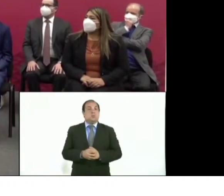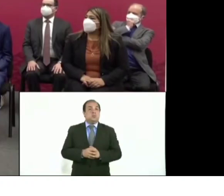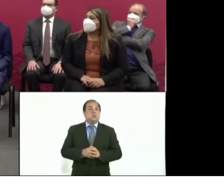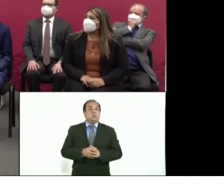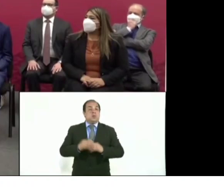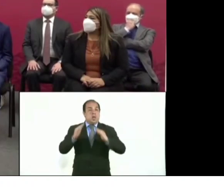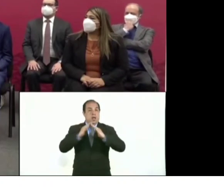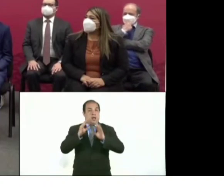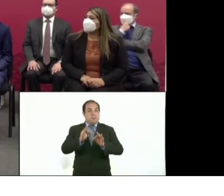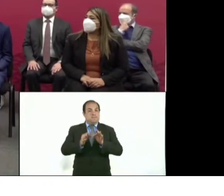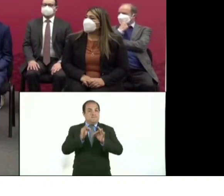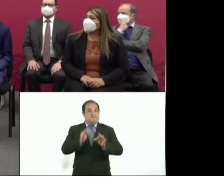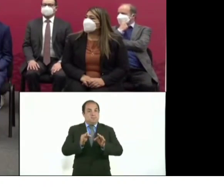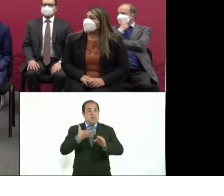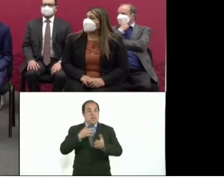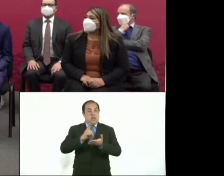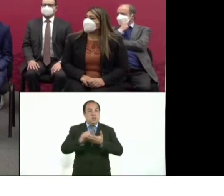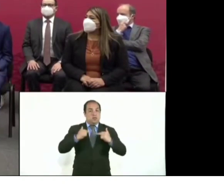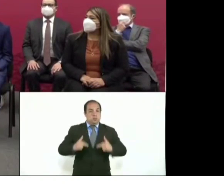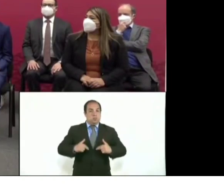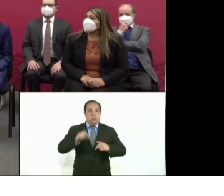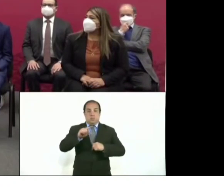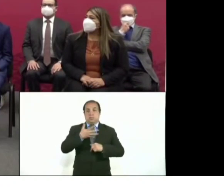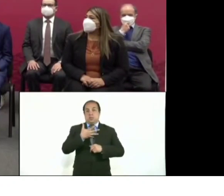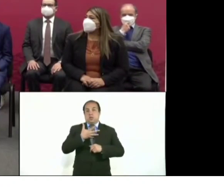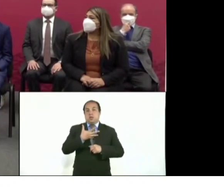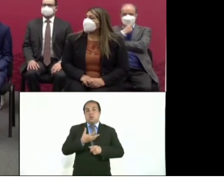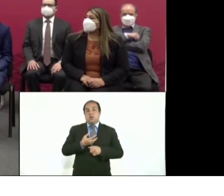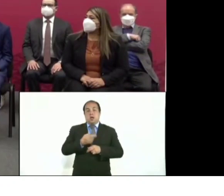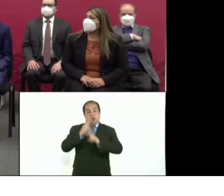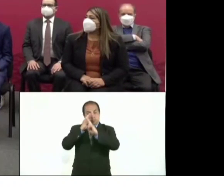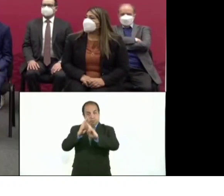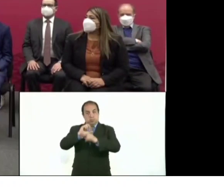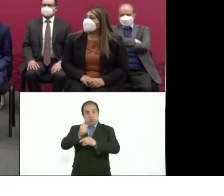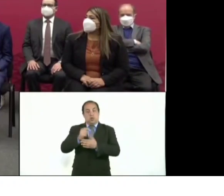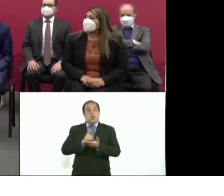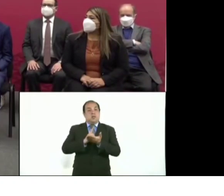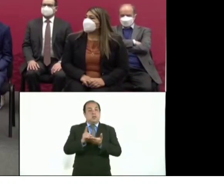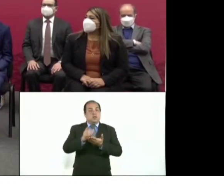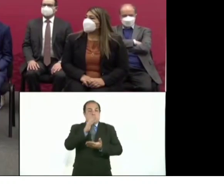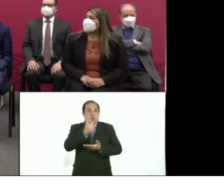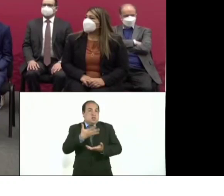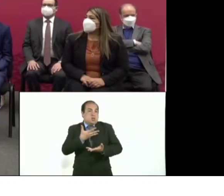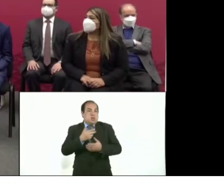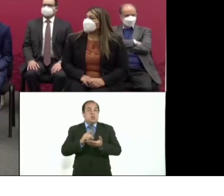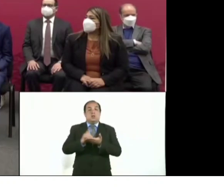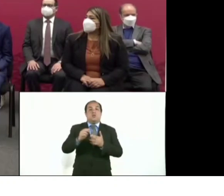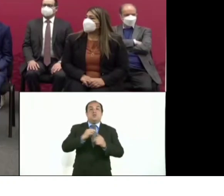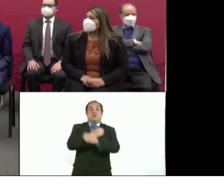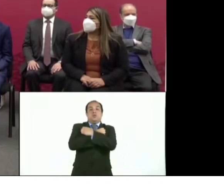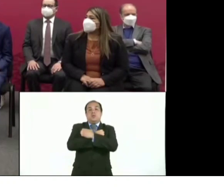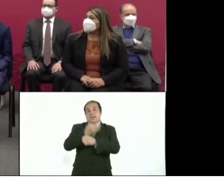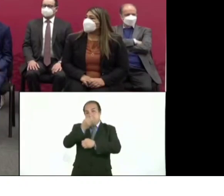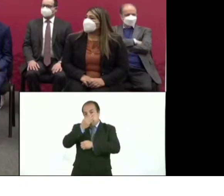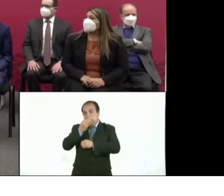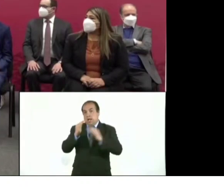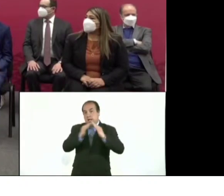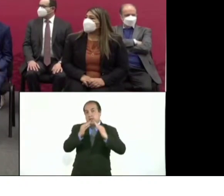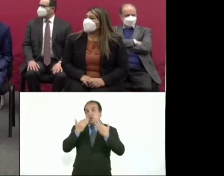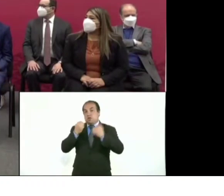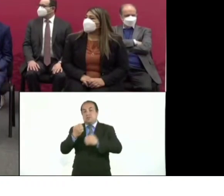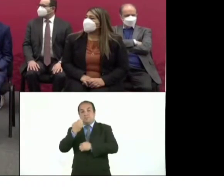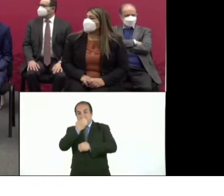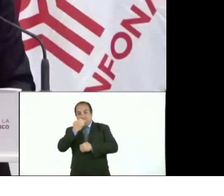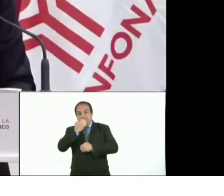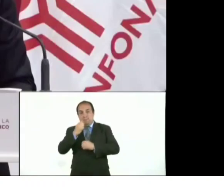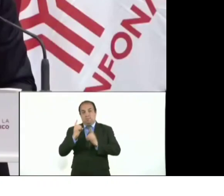humano, es potenciadora de otros derechos. No se puede concebir el derecho a la educación si cerca de la casa no existe una escuela. Tampoco se